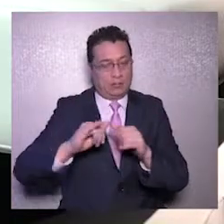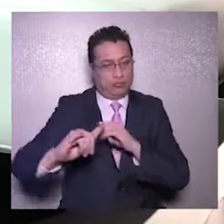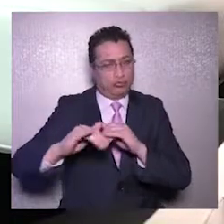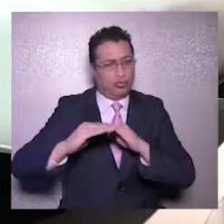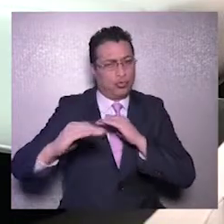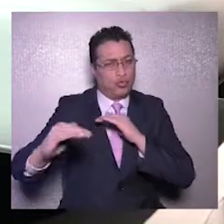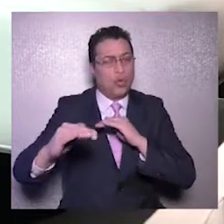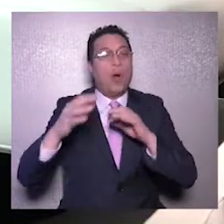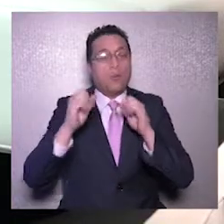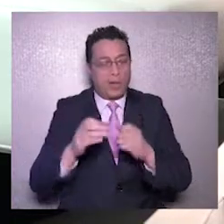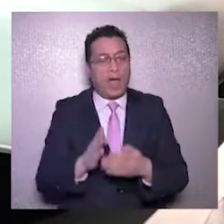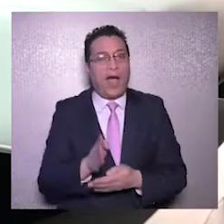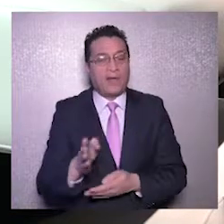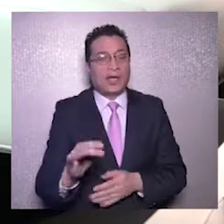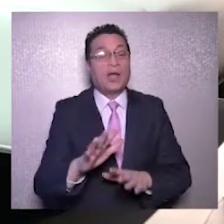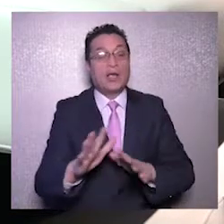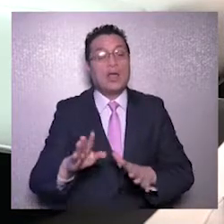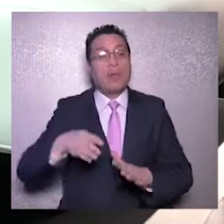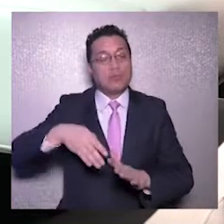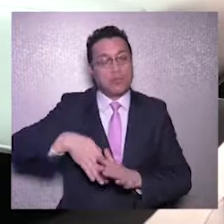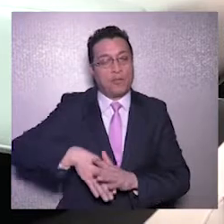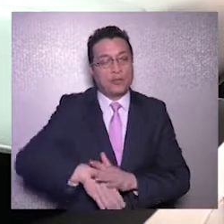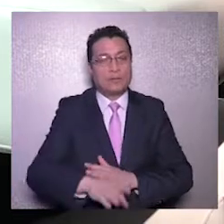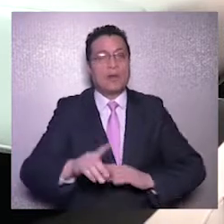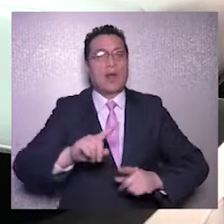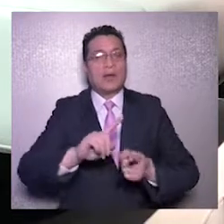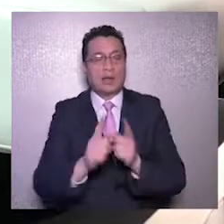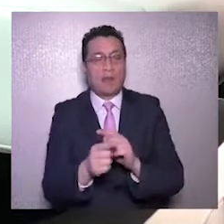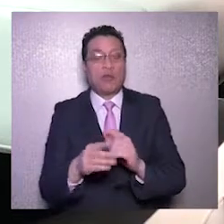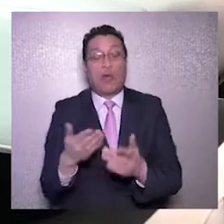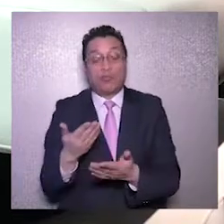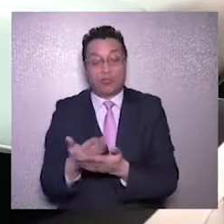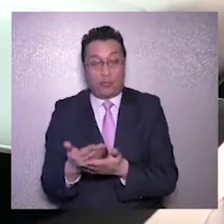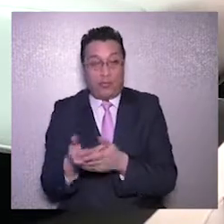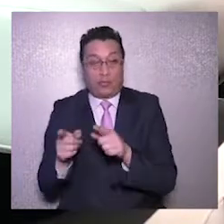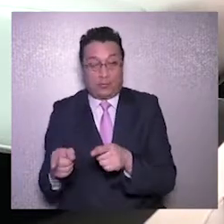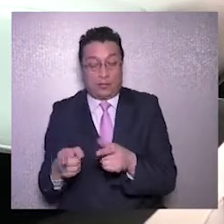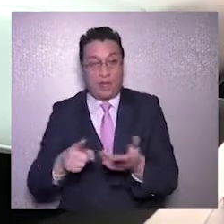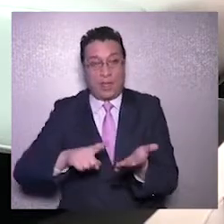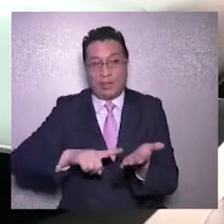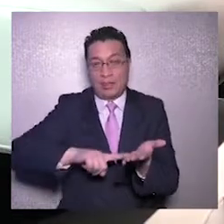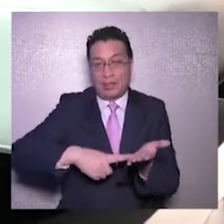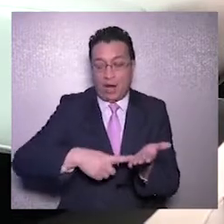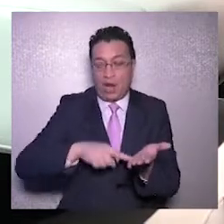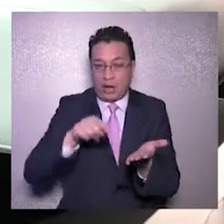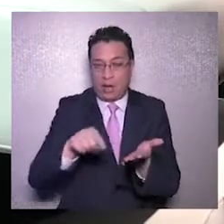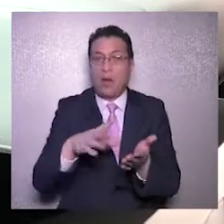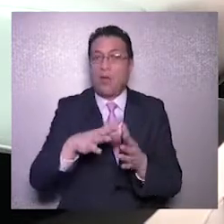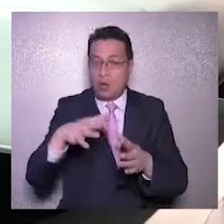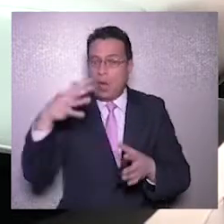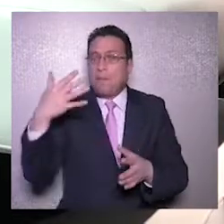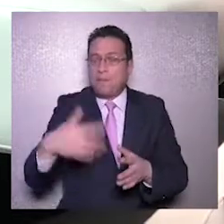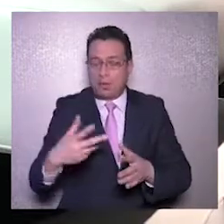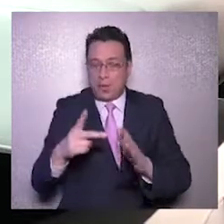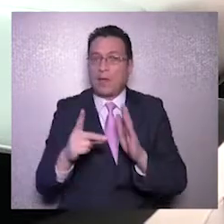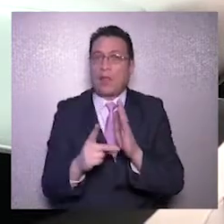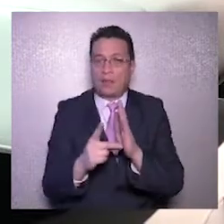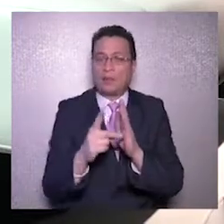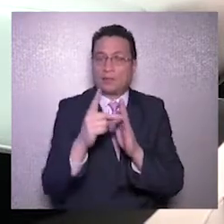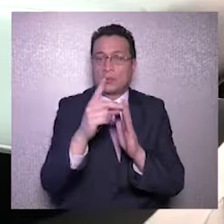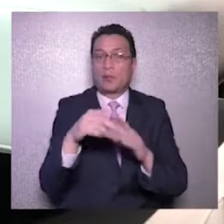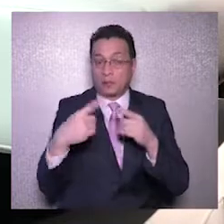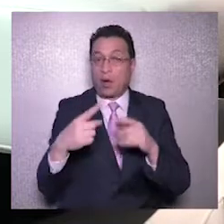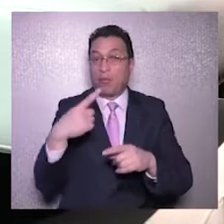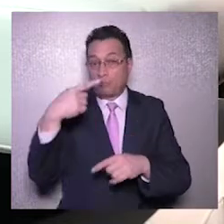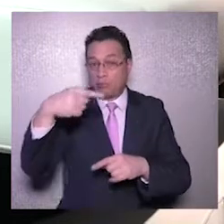ese aspecto y profundizar algunos cambios y utilizar las tecnologías como un elemento prioritario de desarrollo en la próxima administración para los